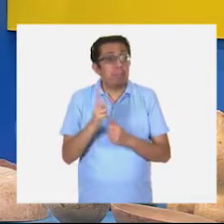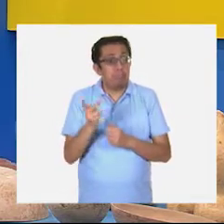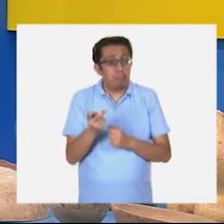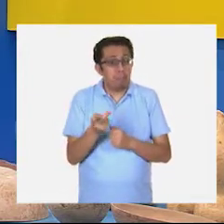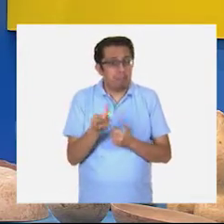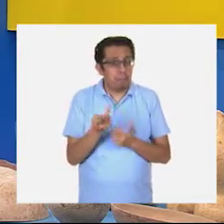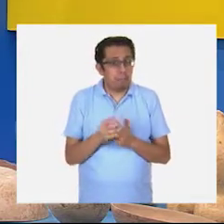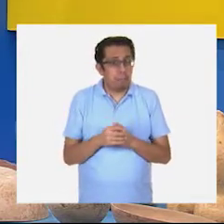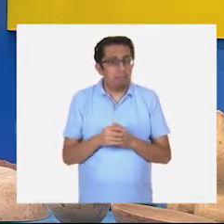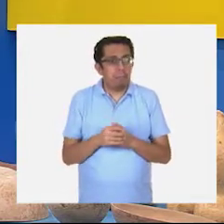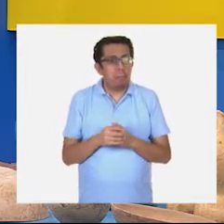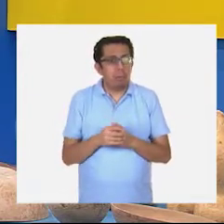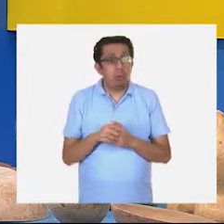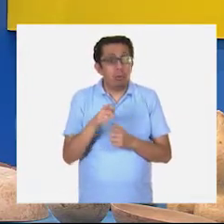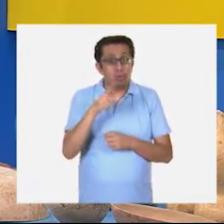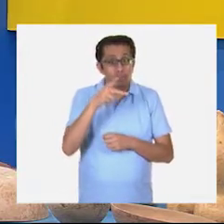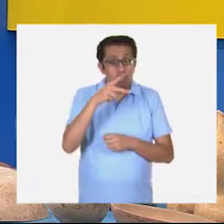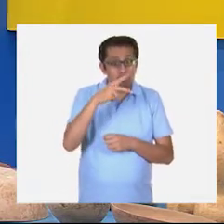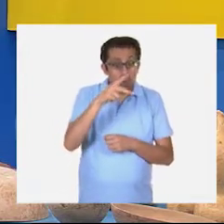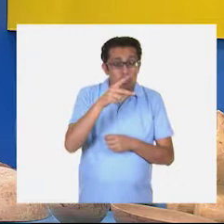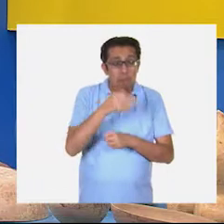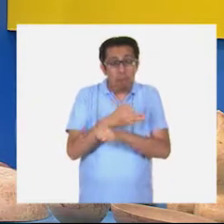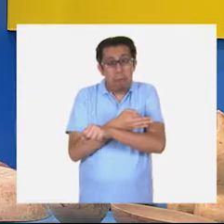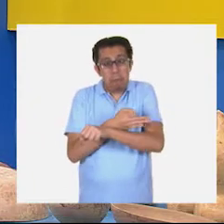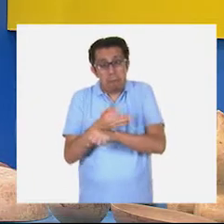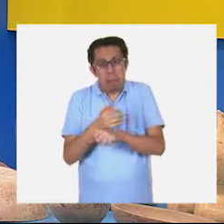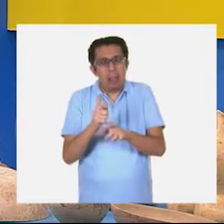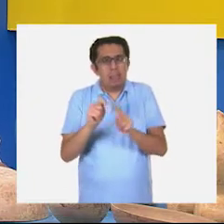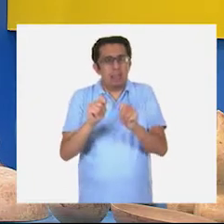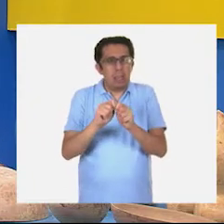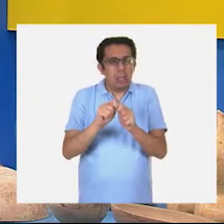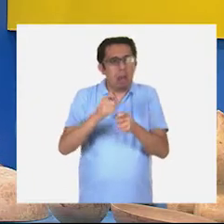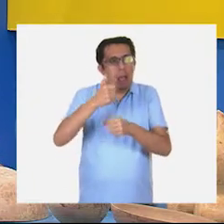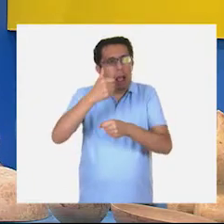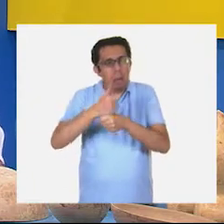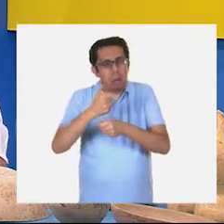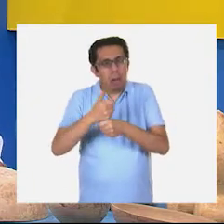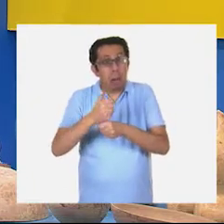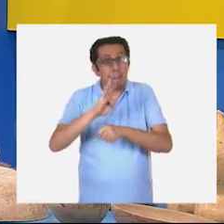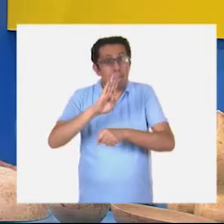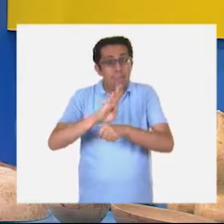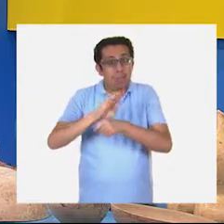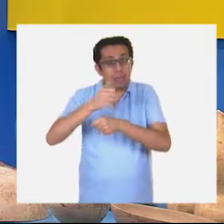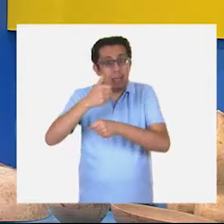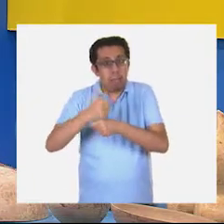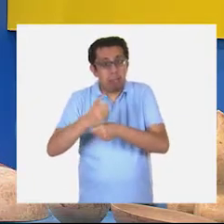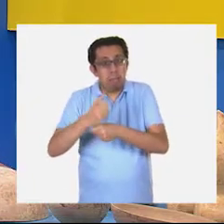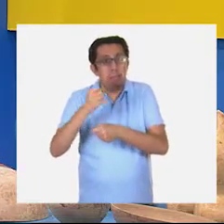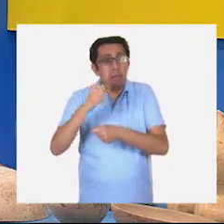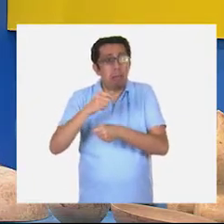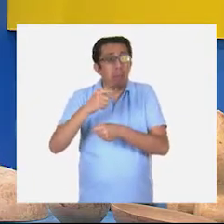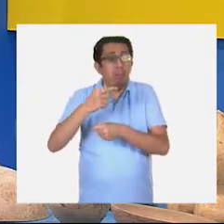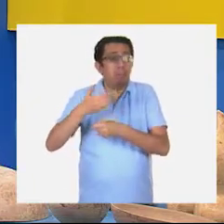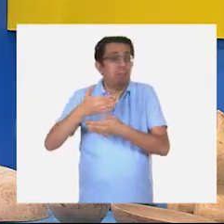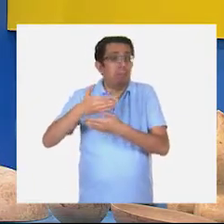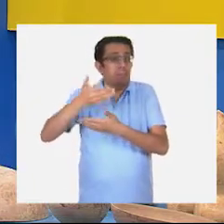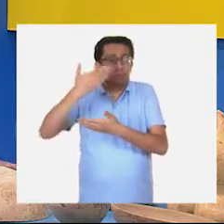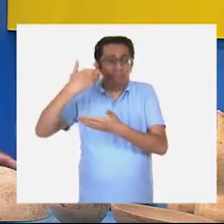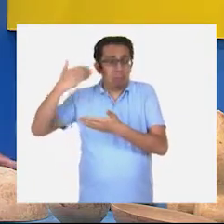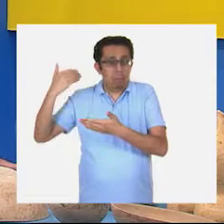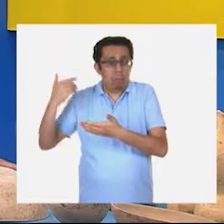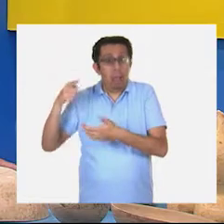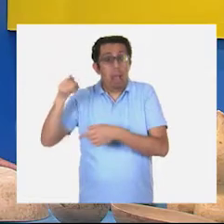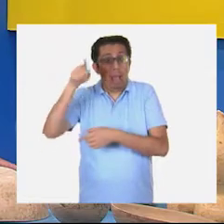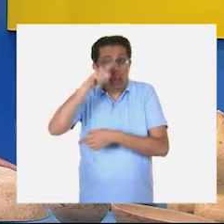si alguno de tus familiares, tíos, abuelos, bisabuelos o hasta tatarabuelos hablan